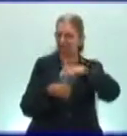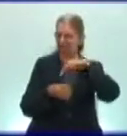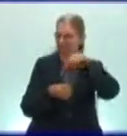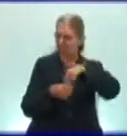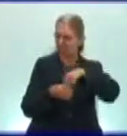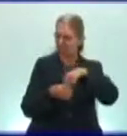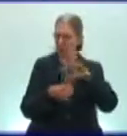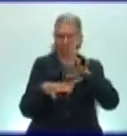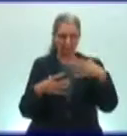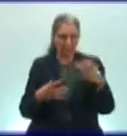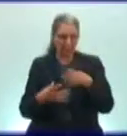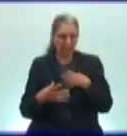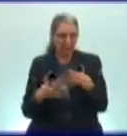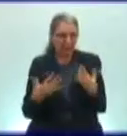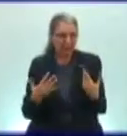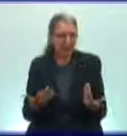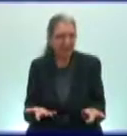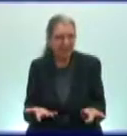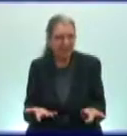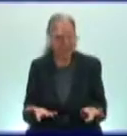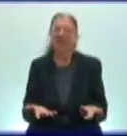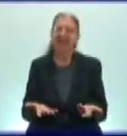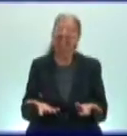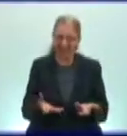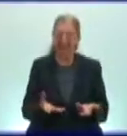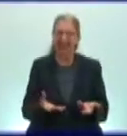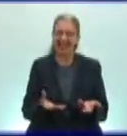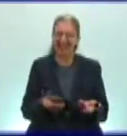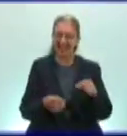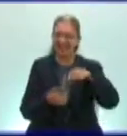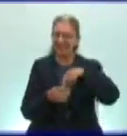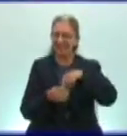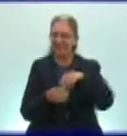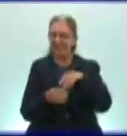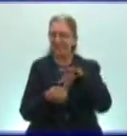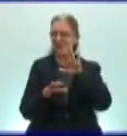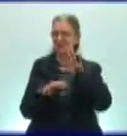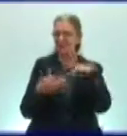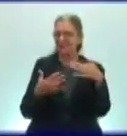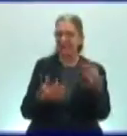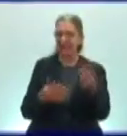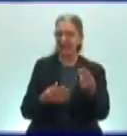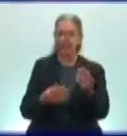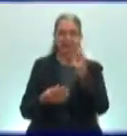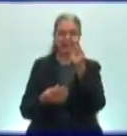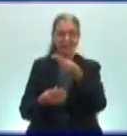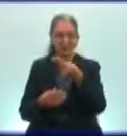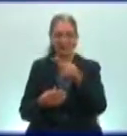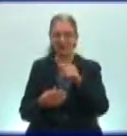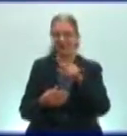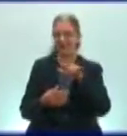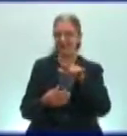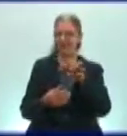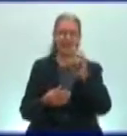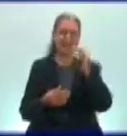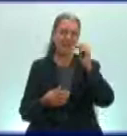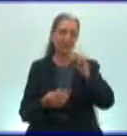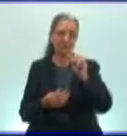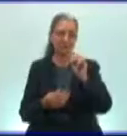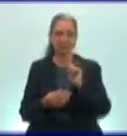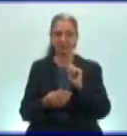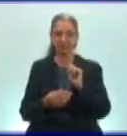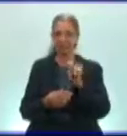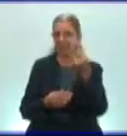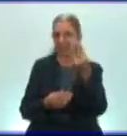hay? En el núcleo encontramos a los protones y a los neutrones. Los protones